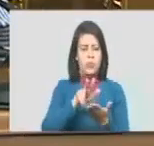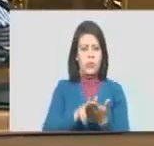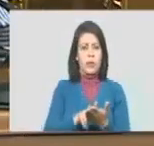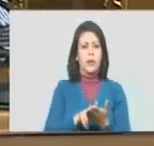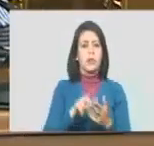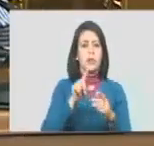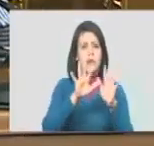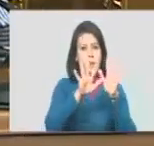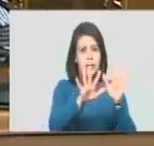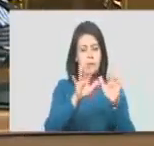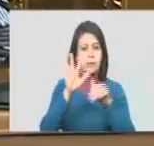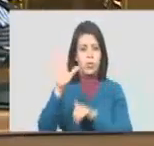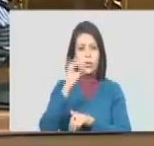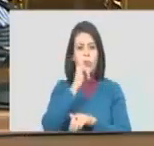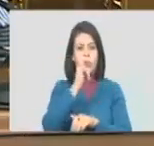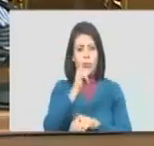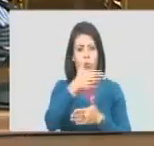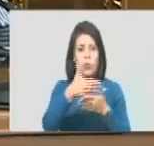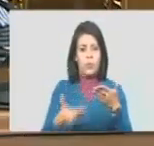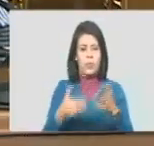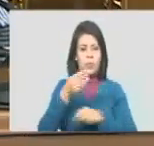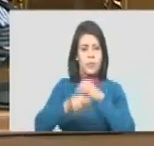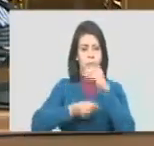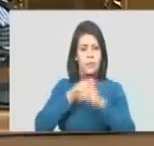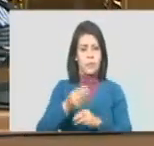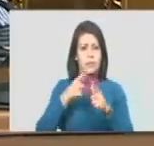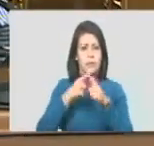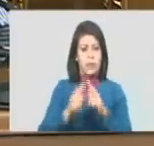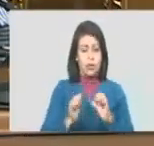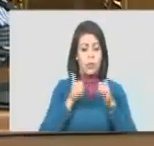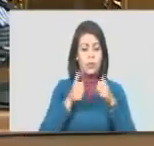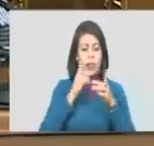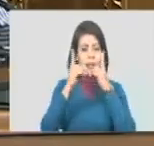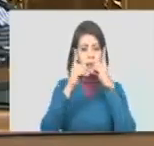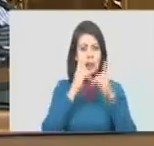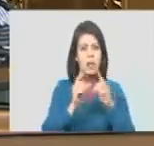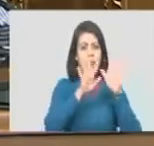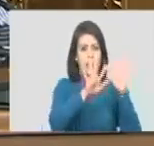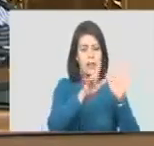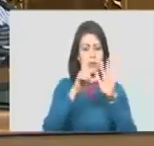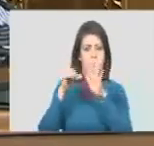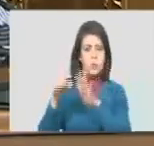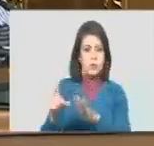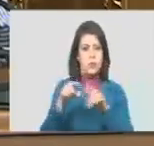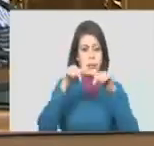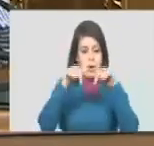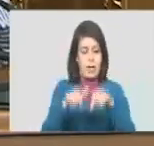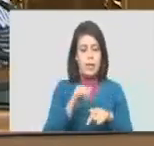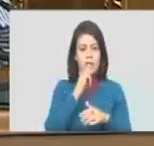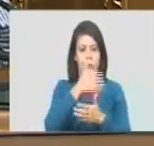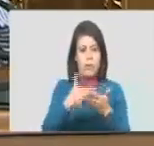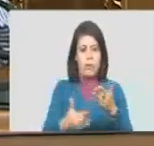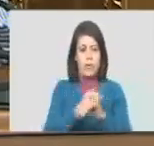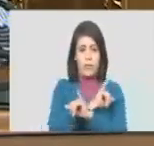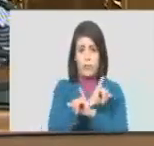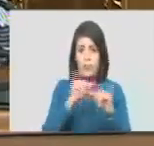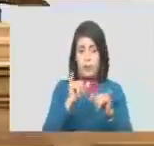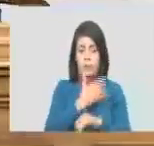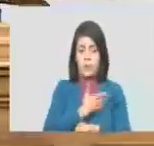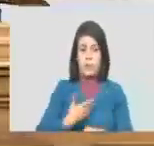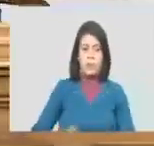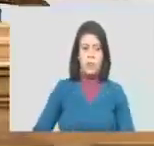el 25 del informe y correspondería iniciar la discusión en el 26 del precitado informe. Es todo,